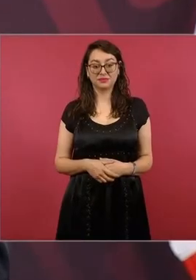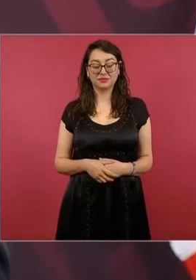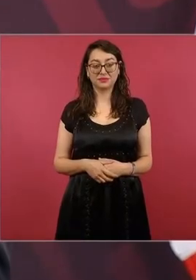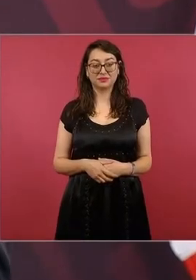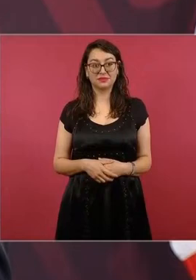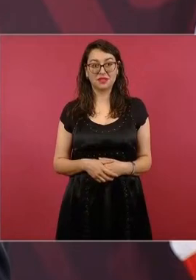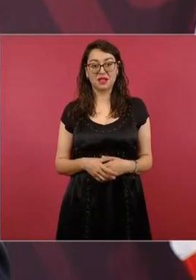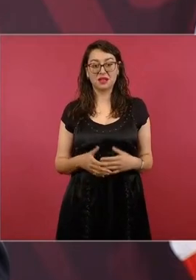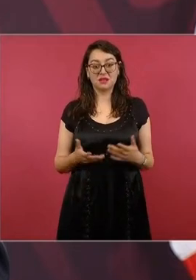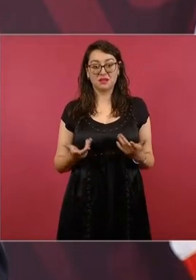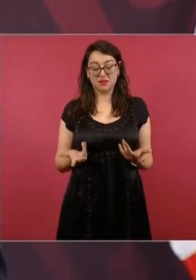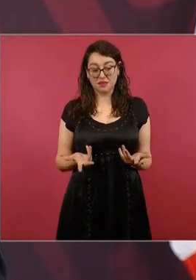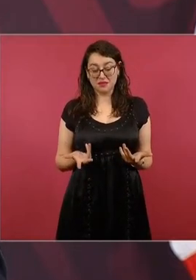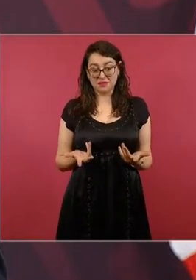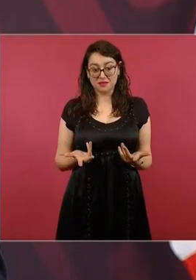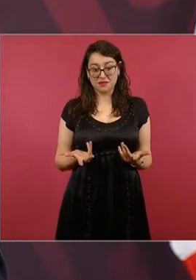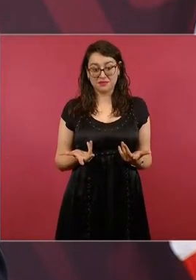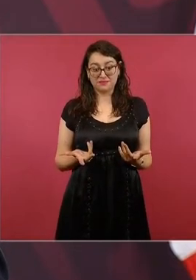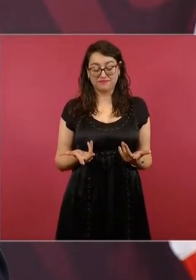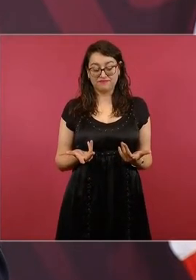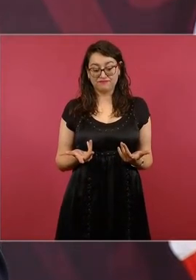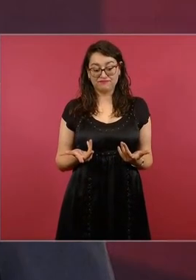ideológico